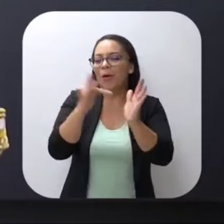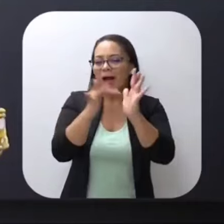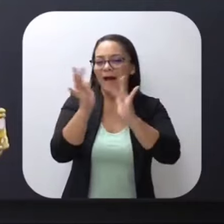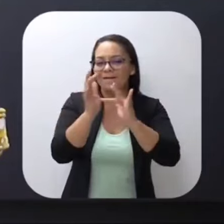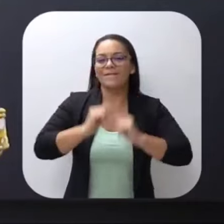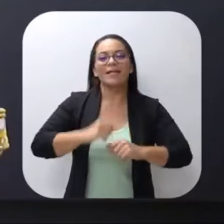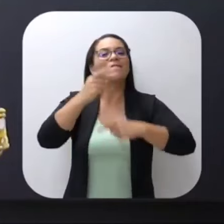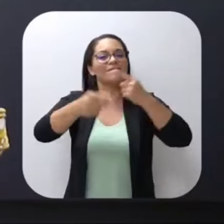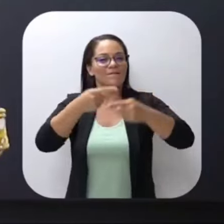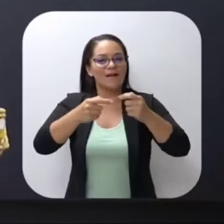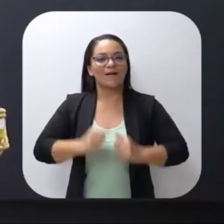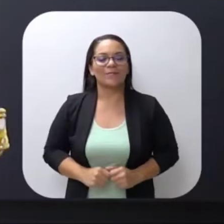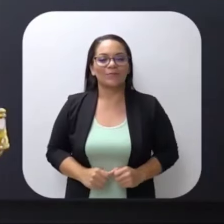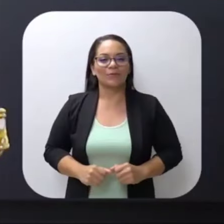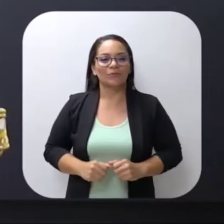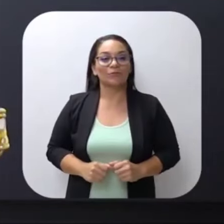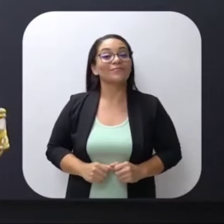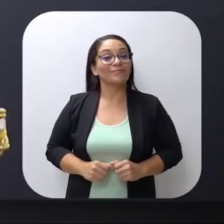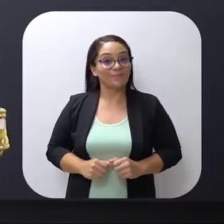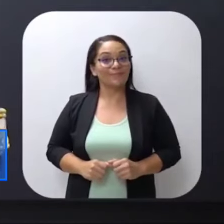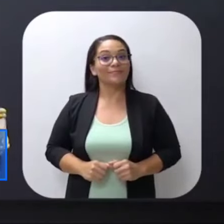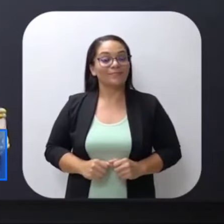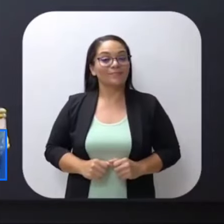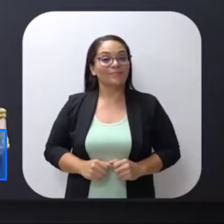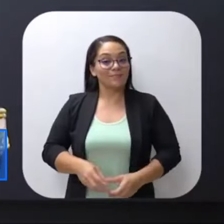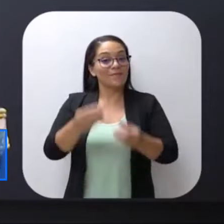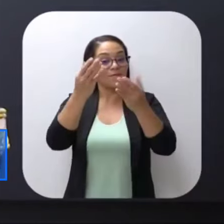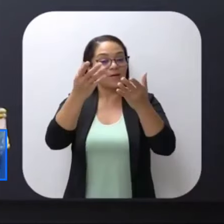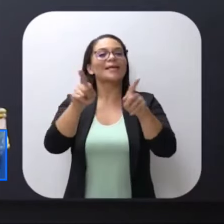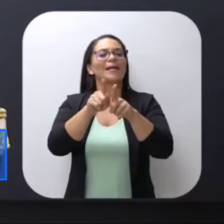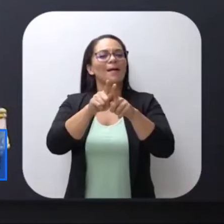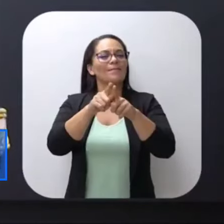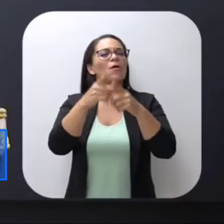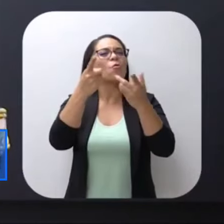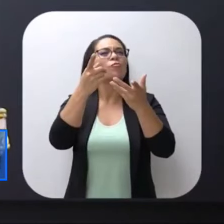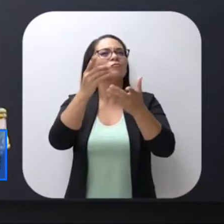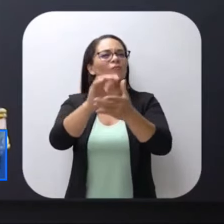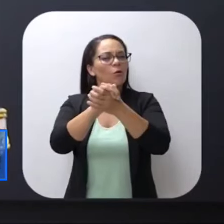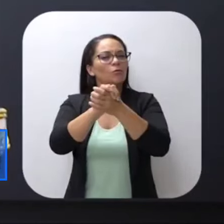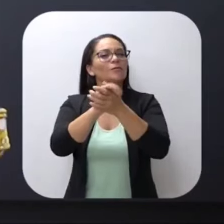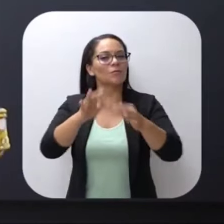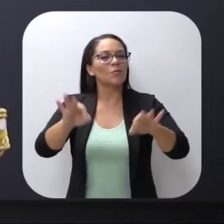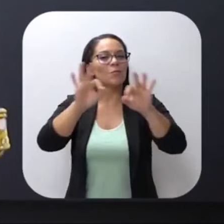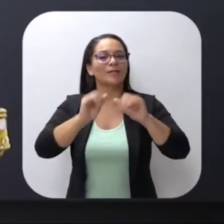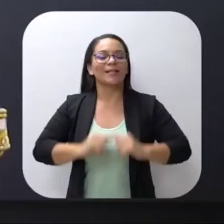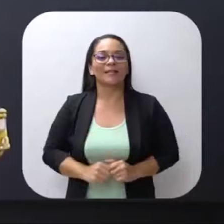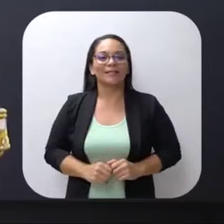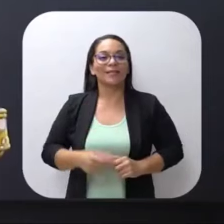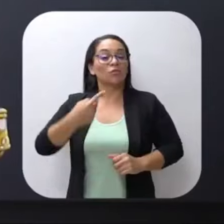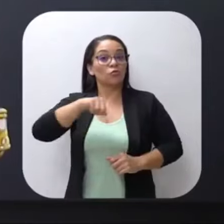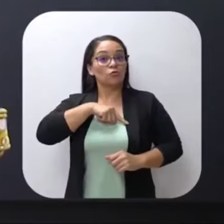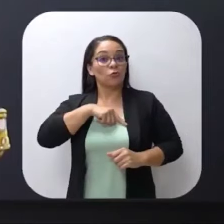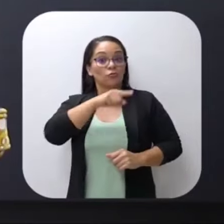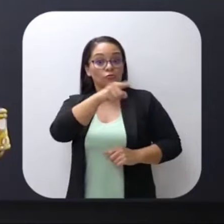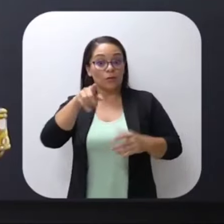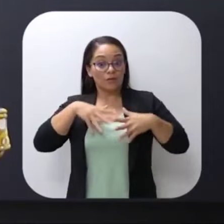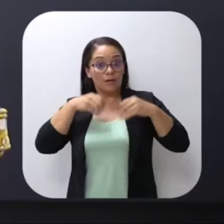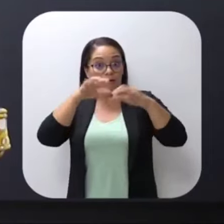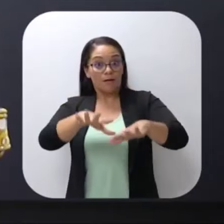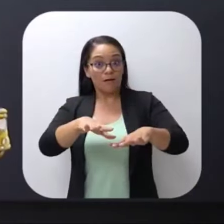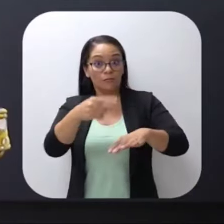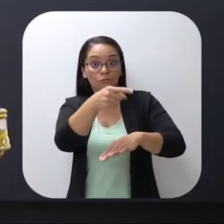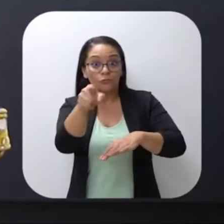a abril. Les tenemos un reconocimiento importante. No los vamos a dejar